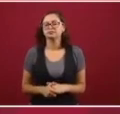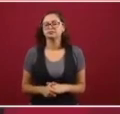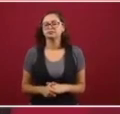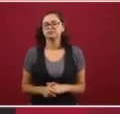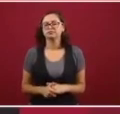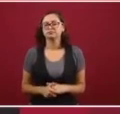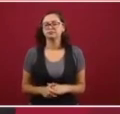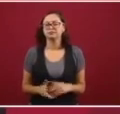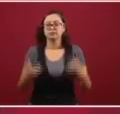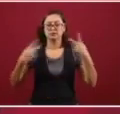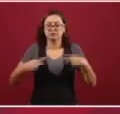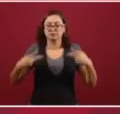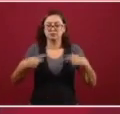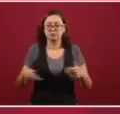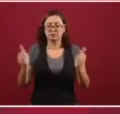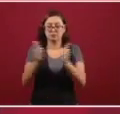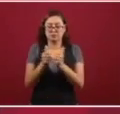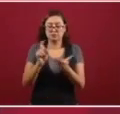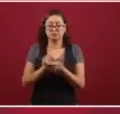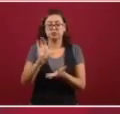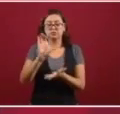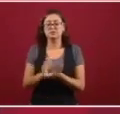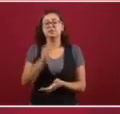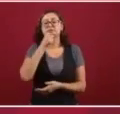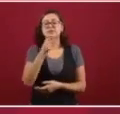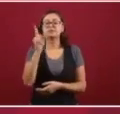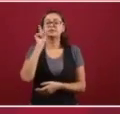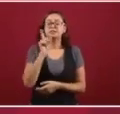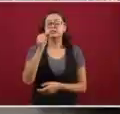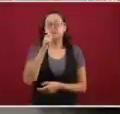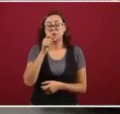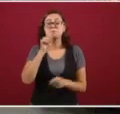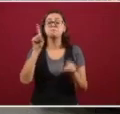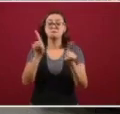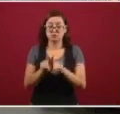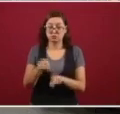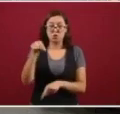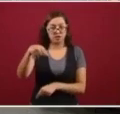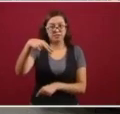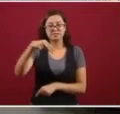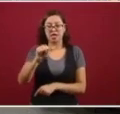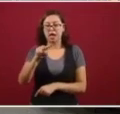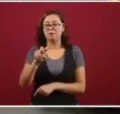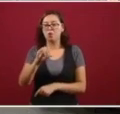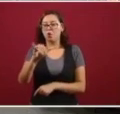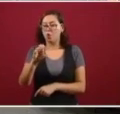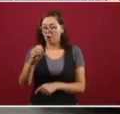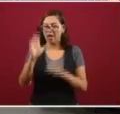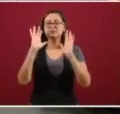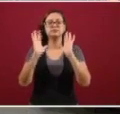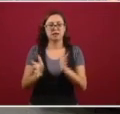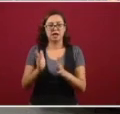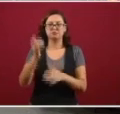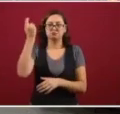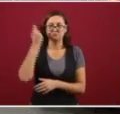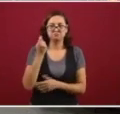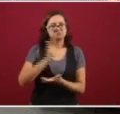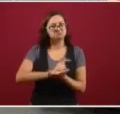Las personas con discapacidad, niñas, niños de Navojoa, lo mismo. Ya están llegando las